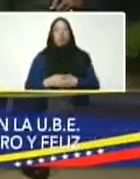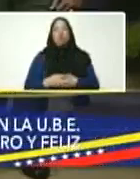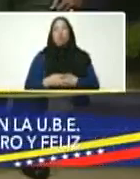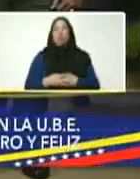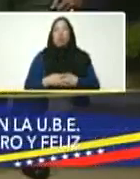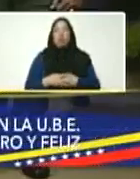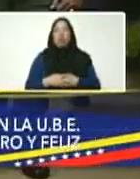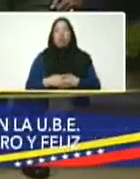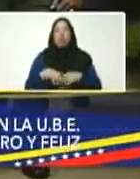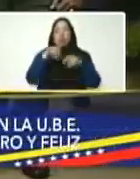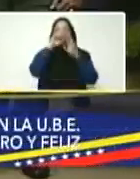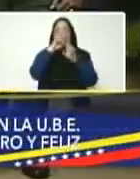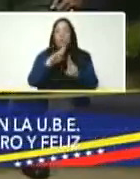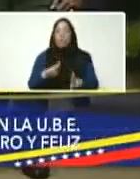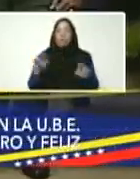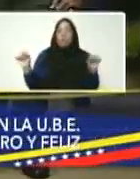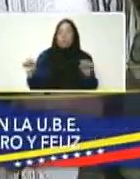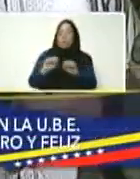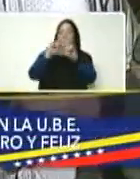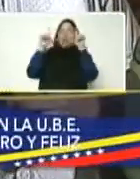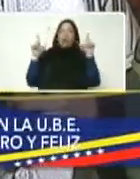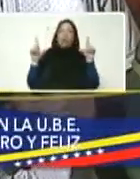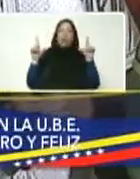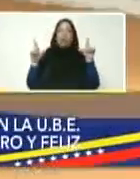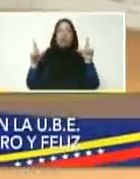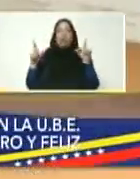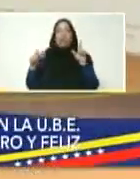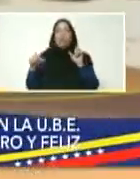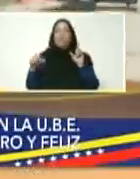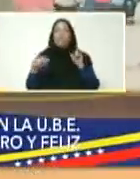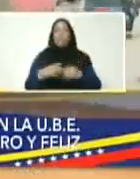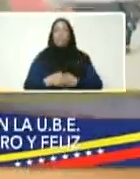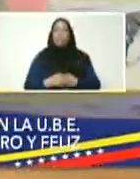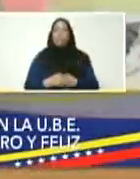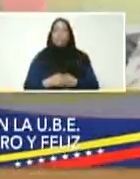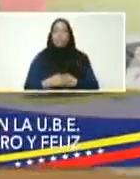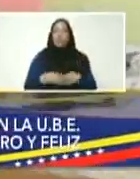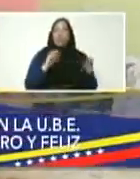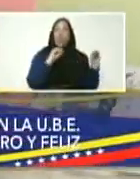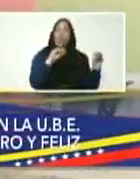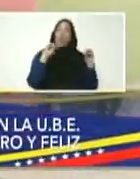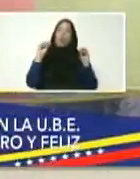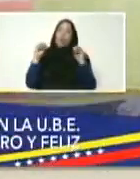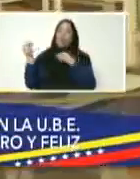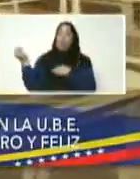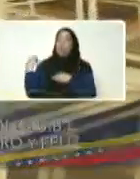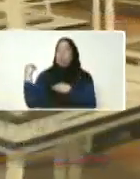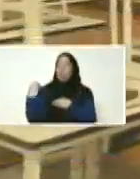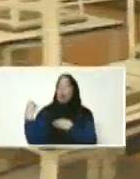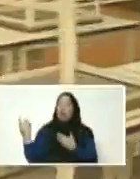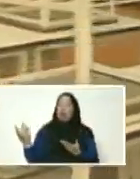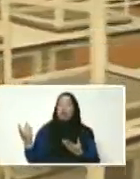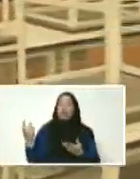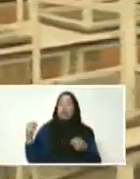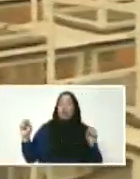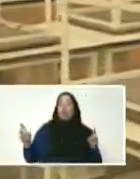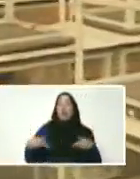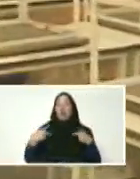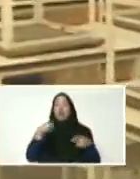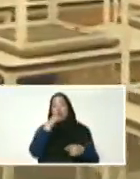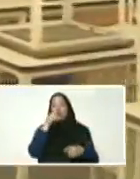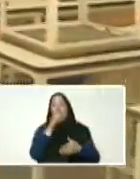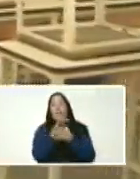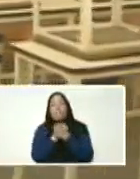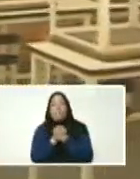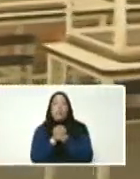ha dado resultados milagrosos. Un método que ha sido convocado por usted apelando a los valores de la